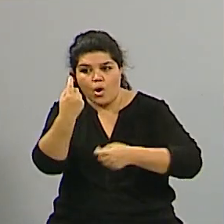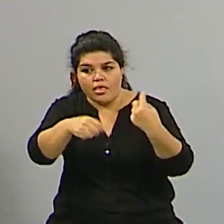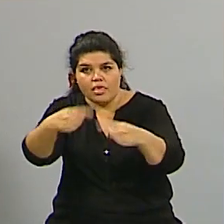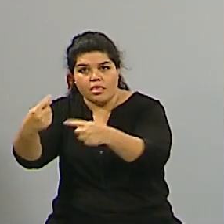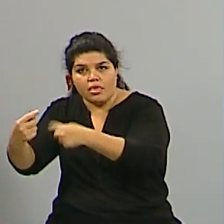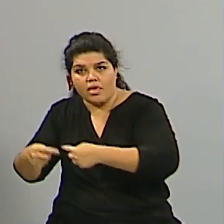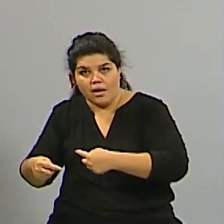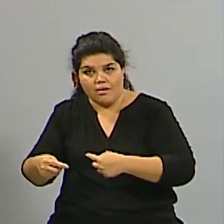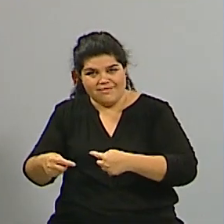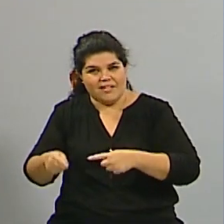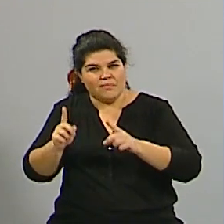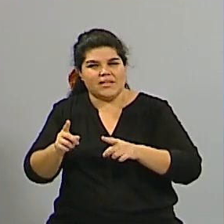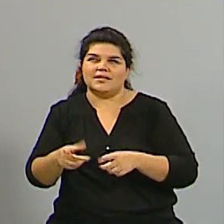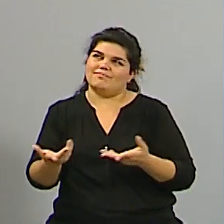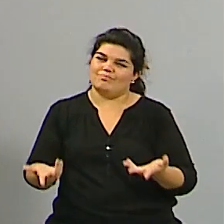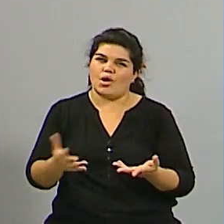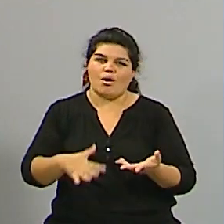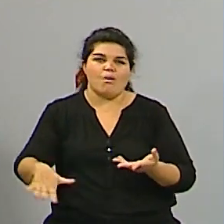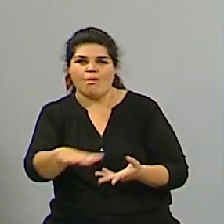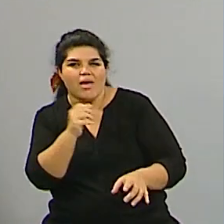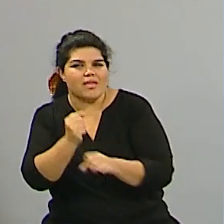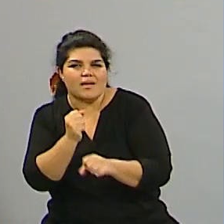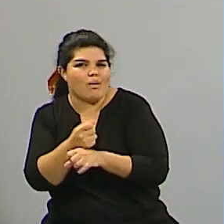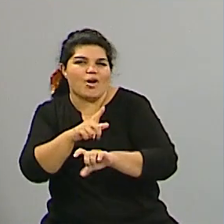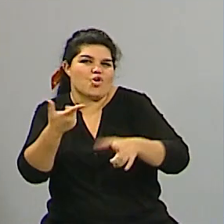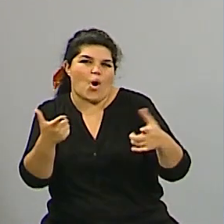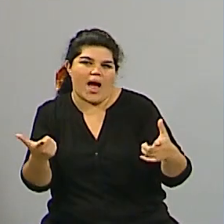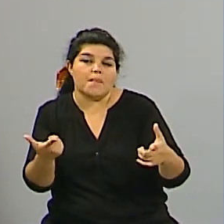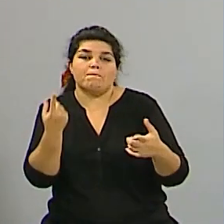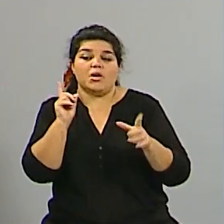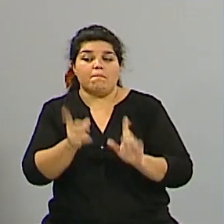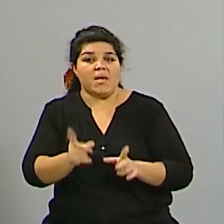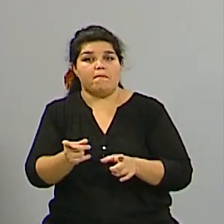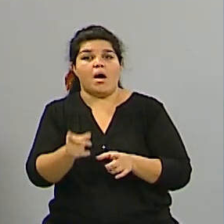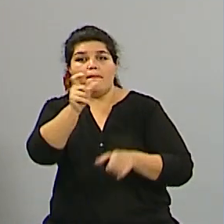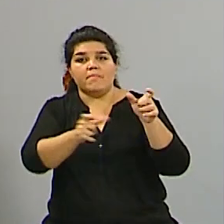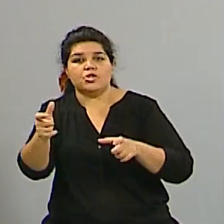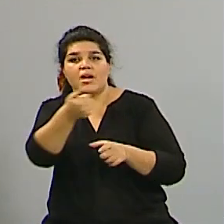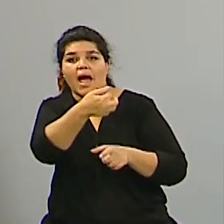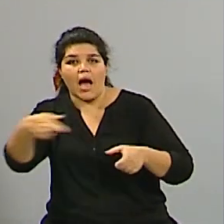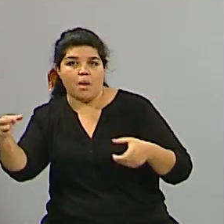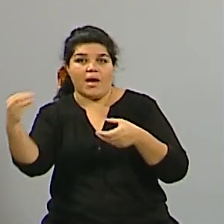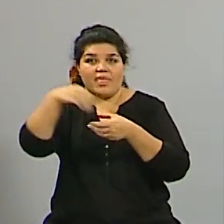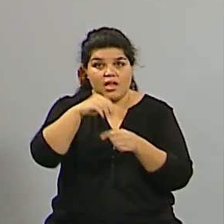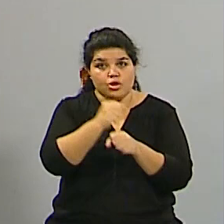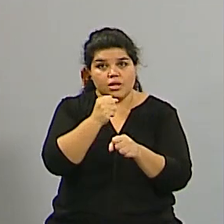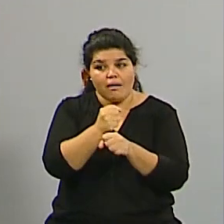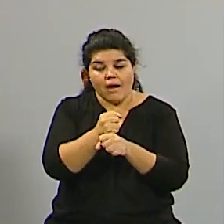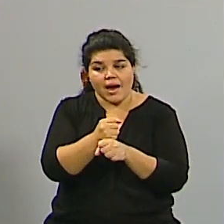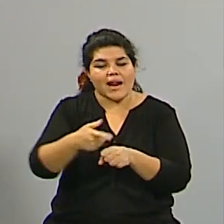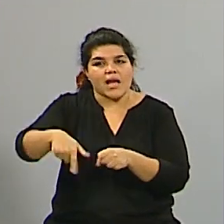porque los lugares de trabajo son un poco ideales en estos laburos, Sí. pero o surgen de seccionales